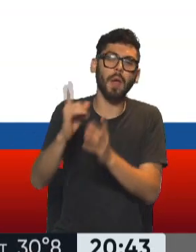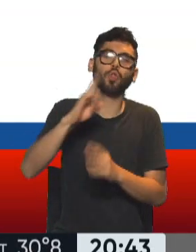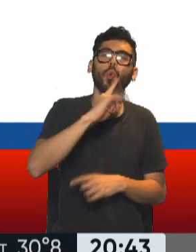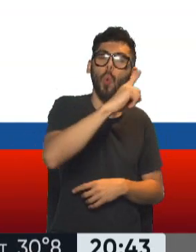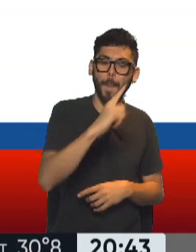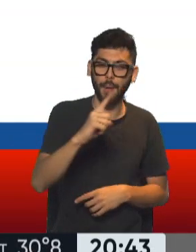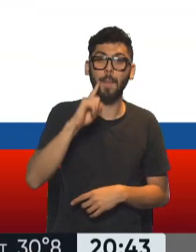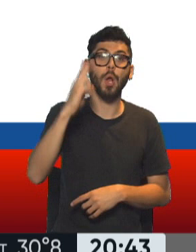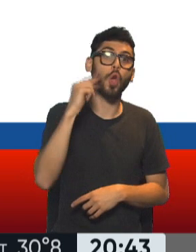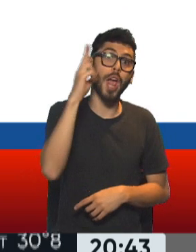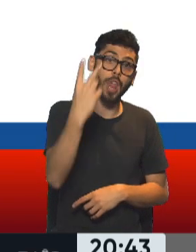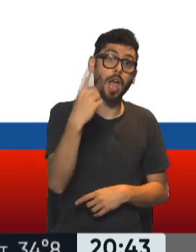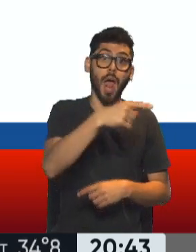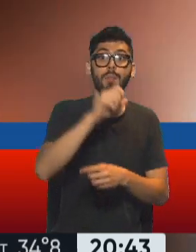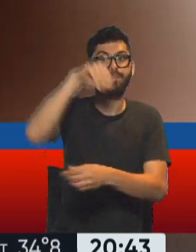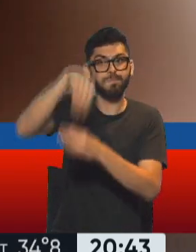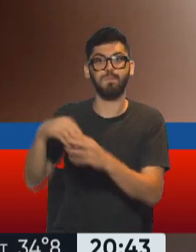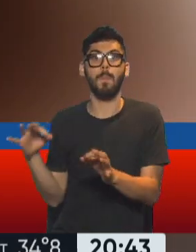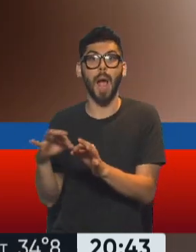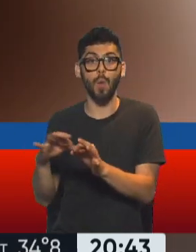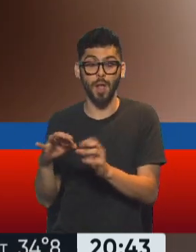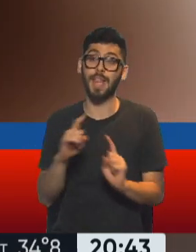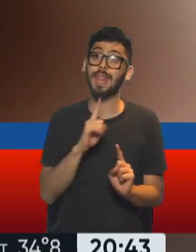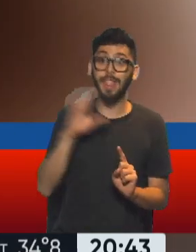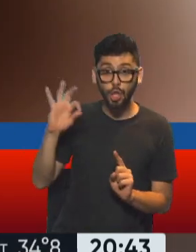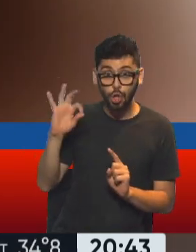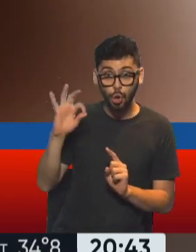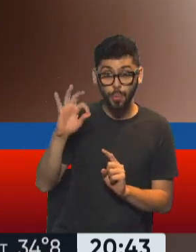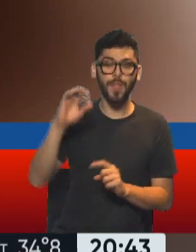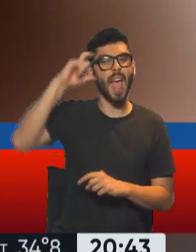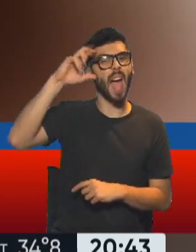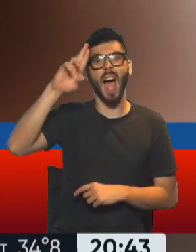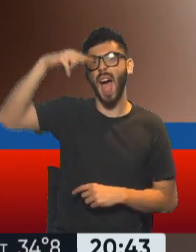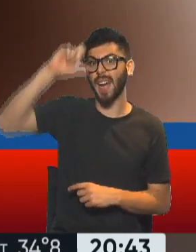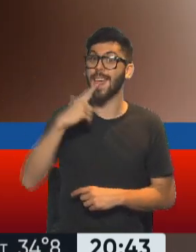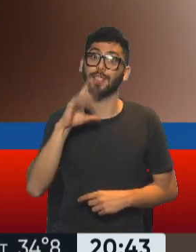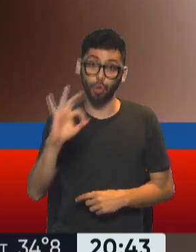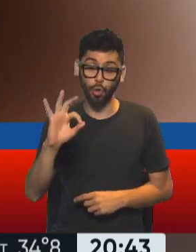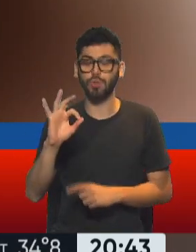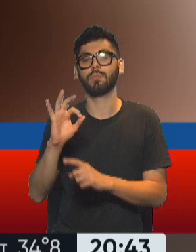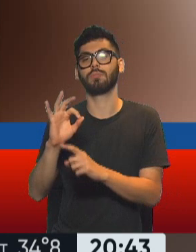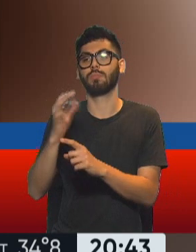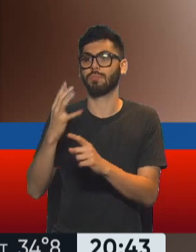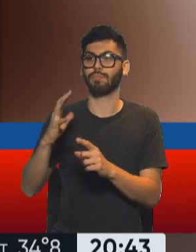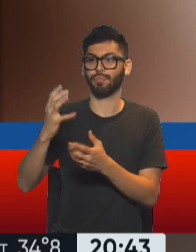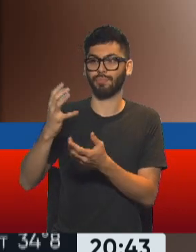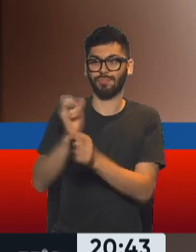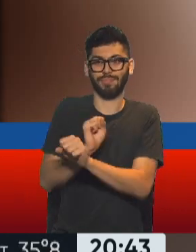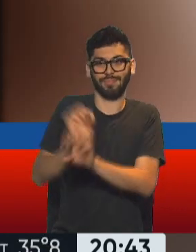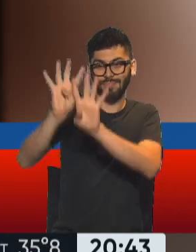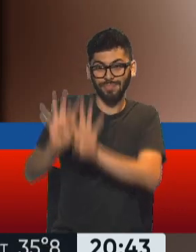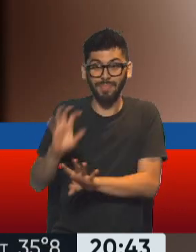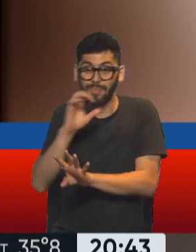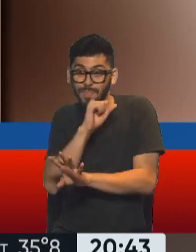982 fue combatiente en malvinas su tío ernesto guillermo villarruel estuvo a cargo del centro clandestino de detención